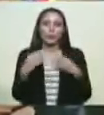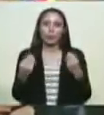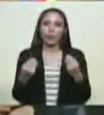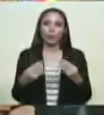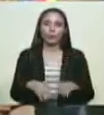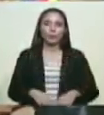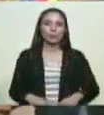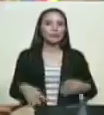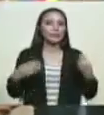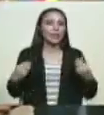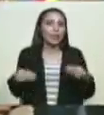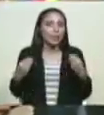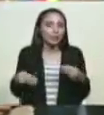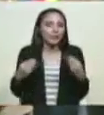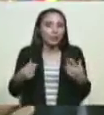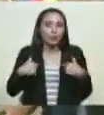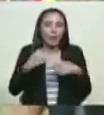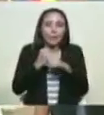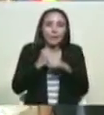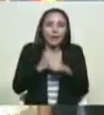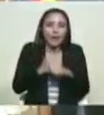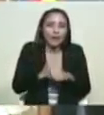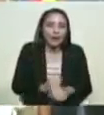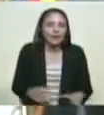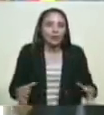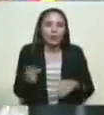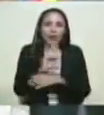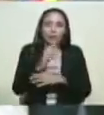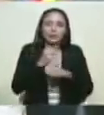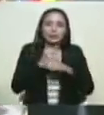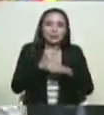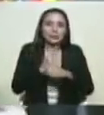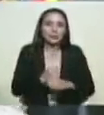Estoy esperando con ansias que llegue el domingo 20 de mayo.